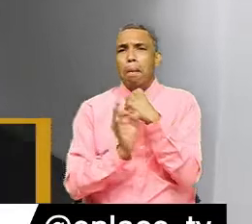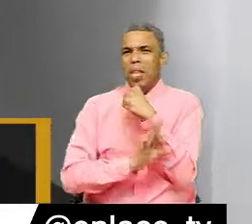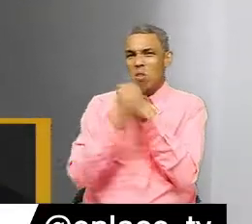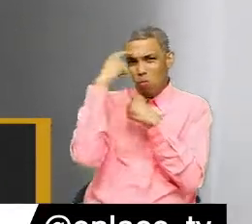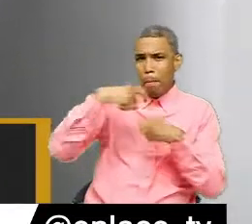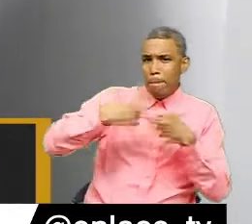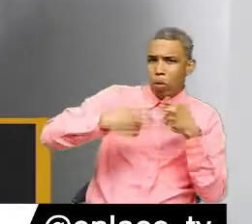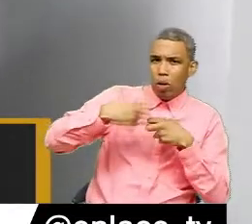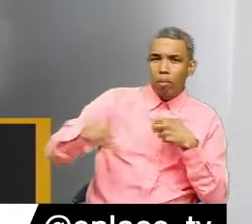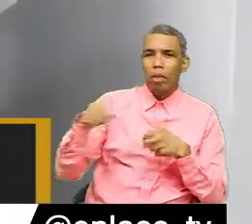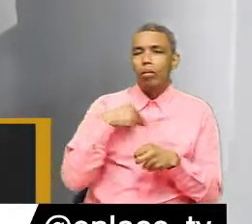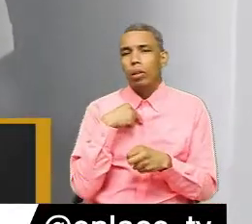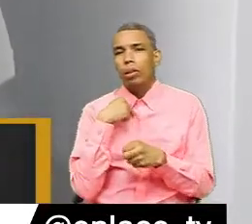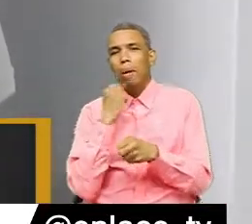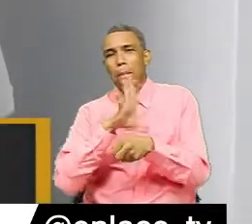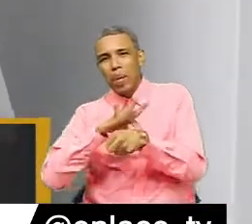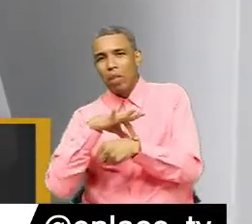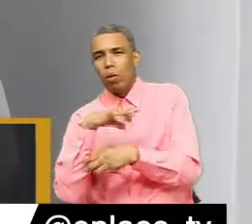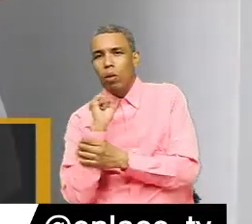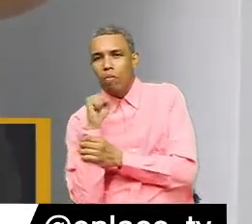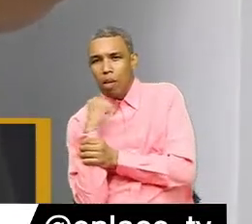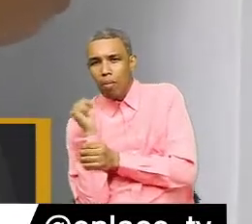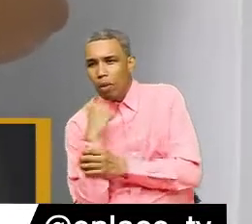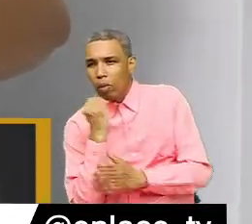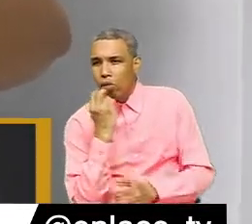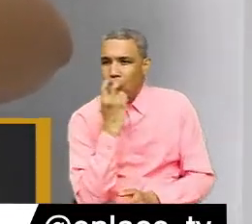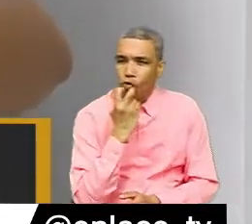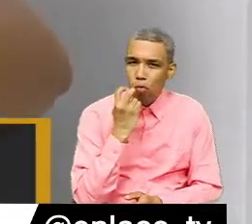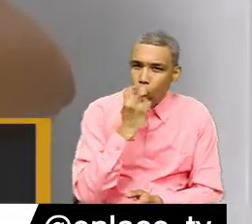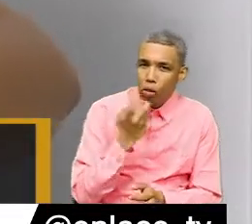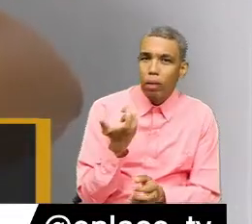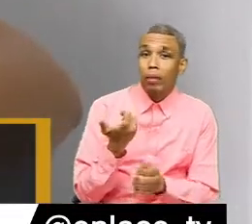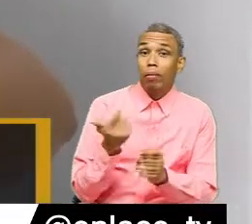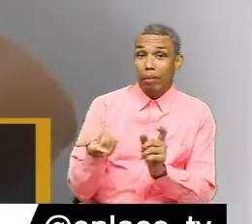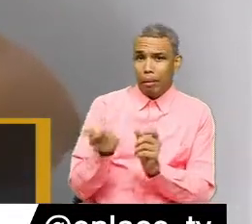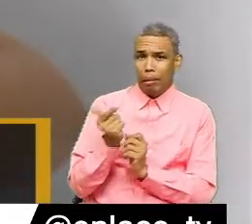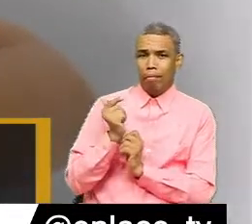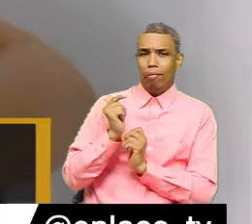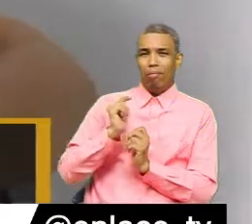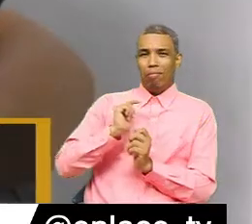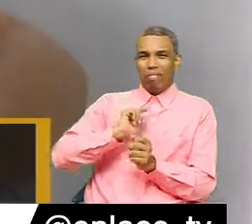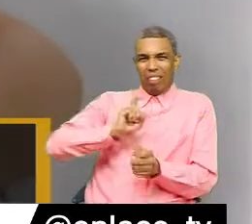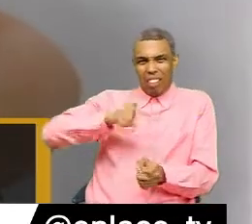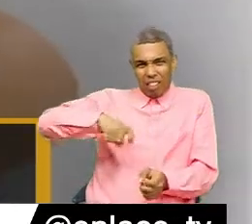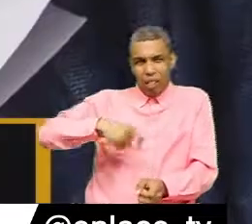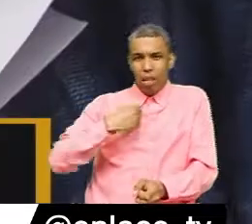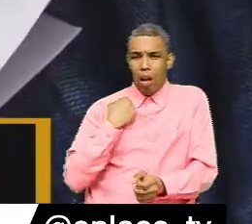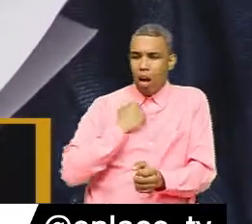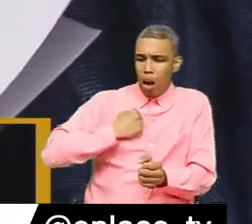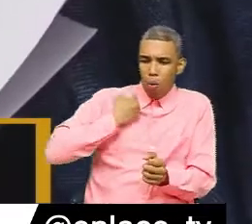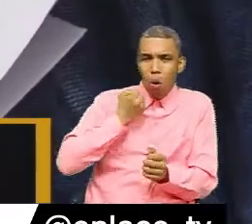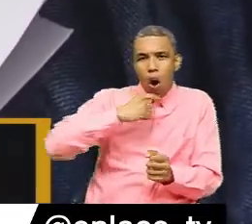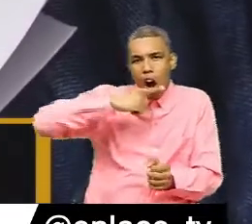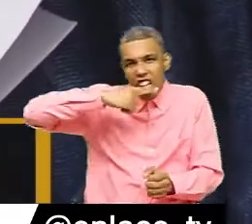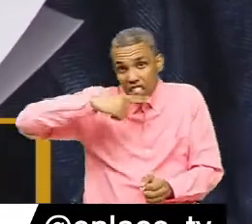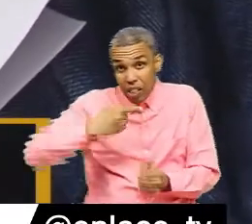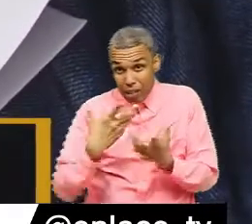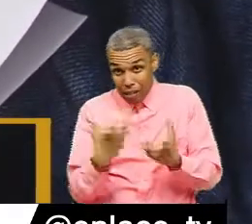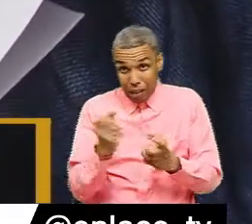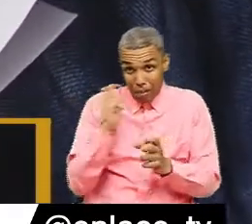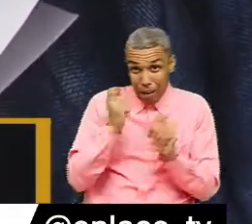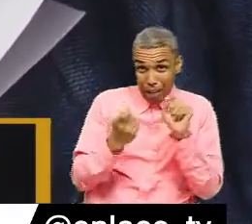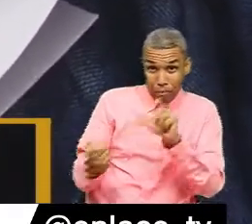de lenguaje y terapista corporal, algunos elementos de aseo y protección para bebés. Si usted desea colaborar, comuníquese directamente con